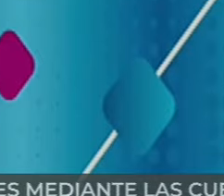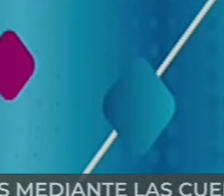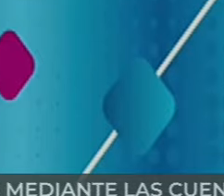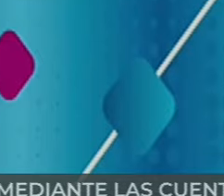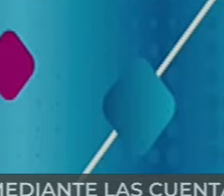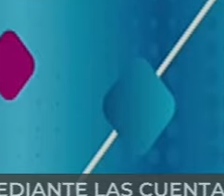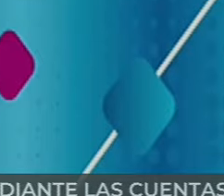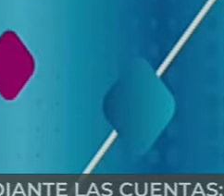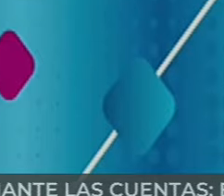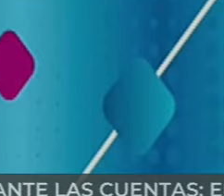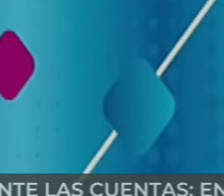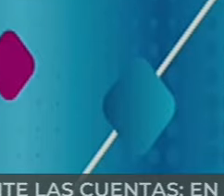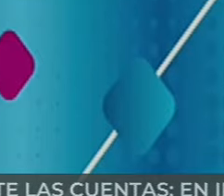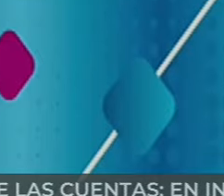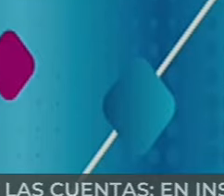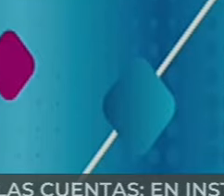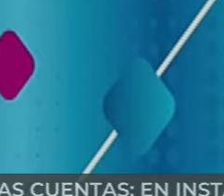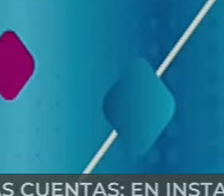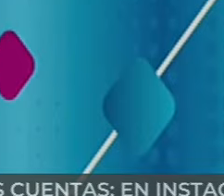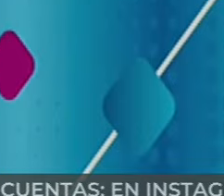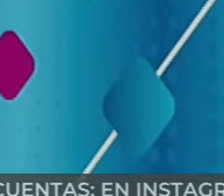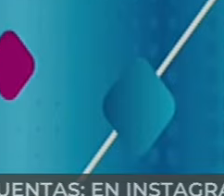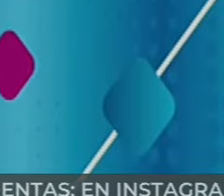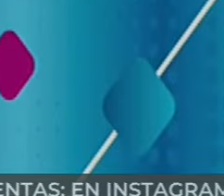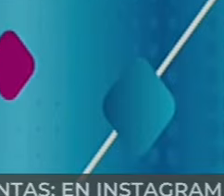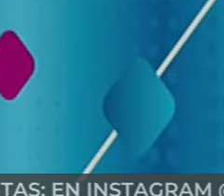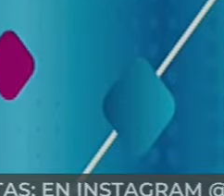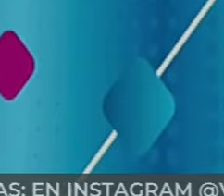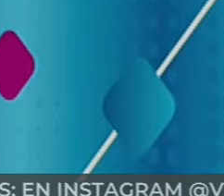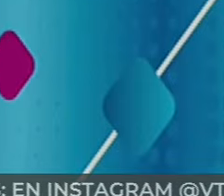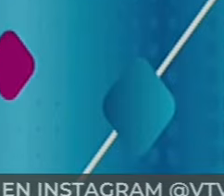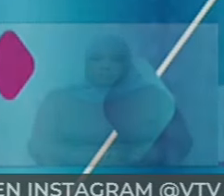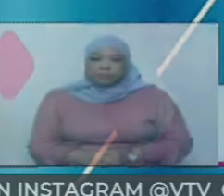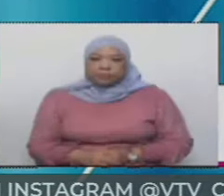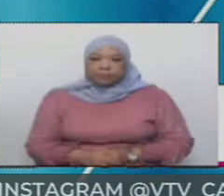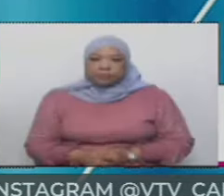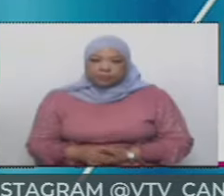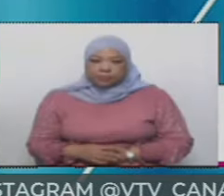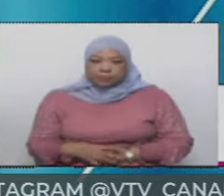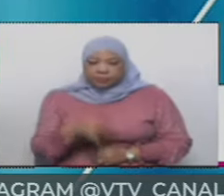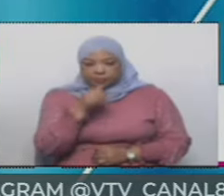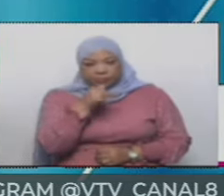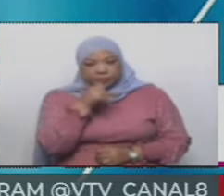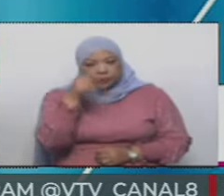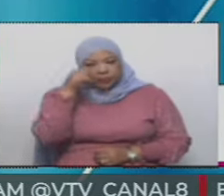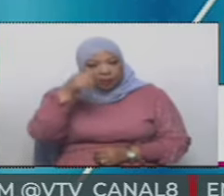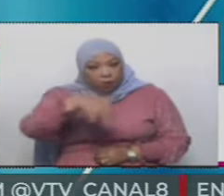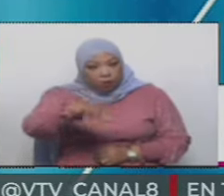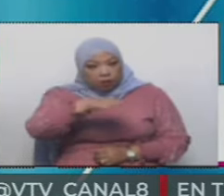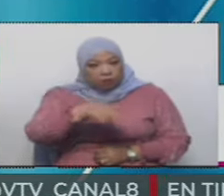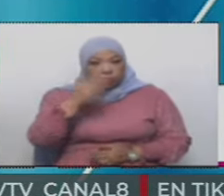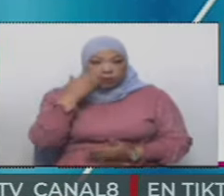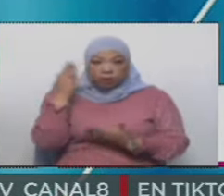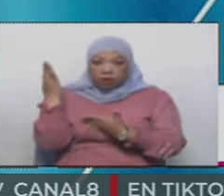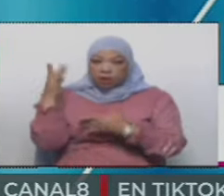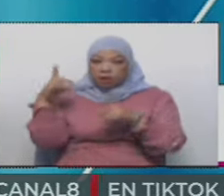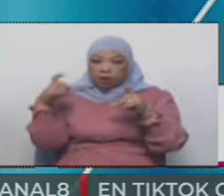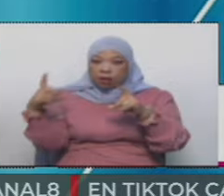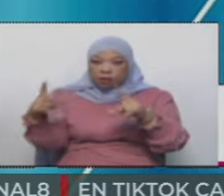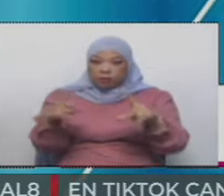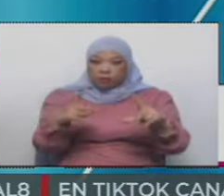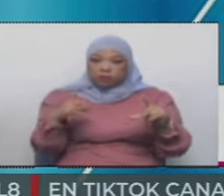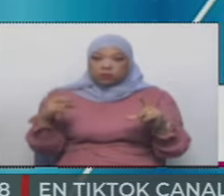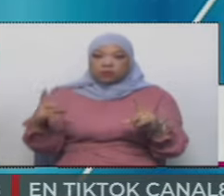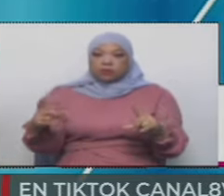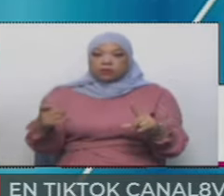muerte, a los comanditos del fascismo, para que llenaran de violencia a Venezuela. Al final yo te podría decir,